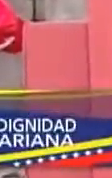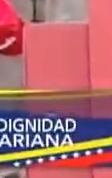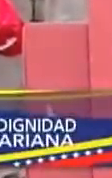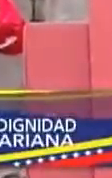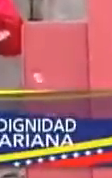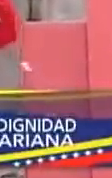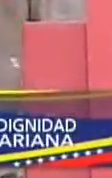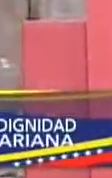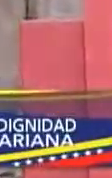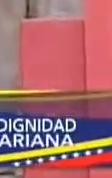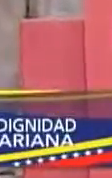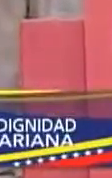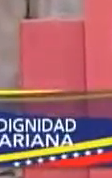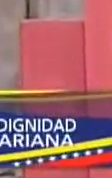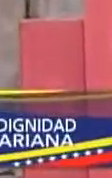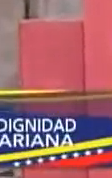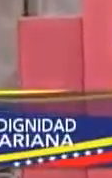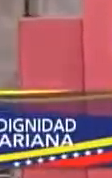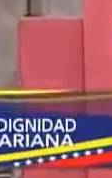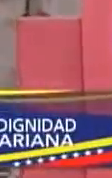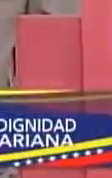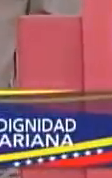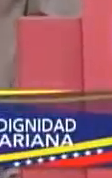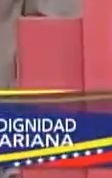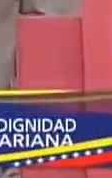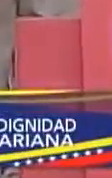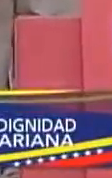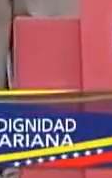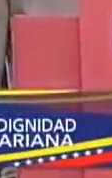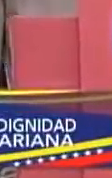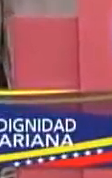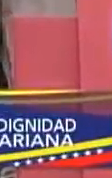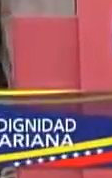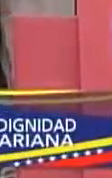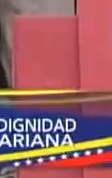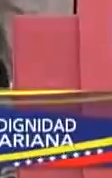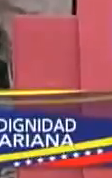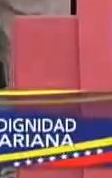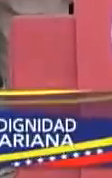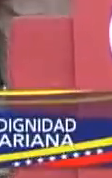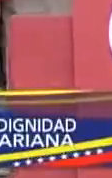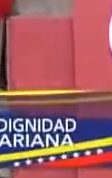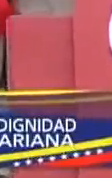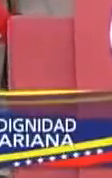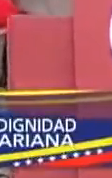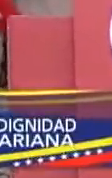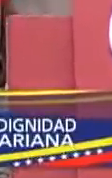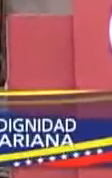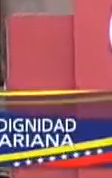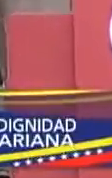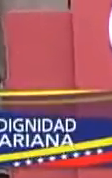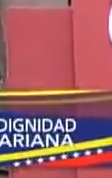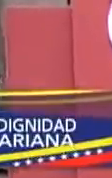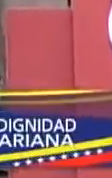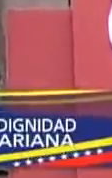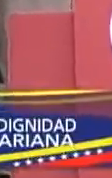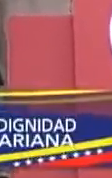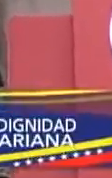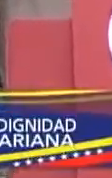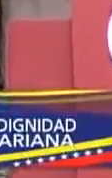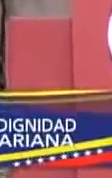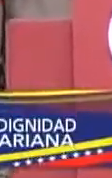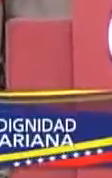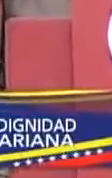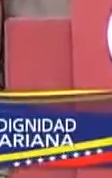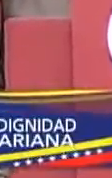¡Que viva Bolívar! ¡Que viva Chávez! ¡Que viva Maduro! ¡Que viva